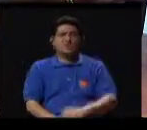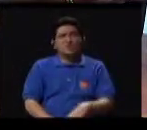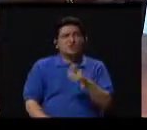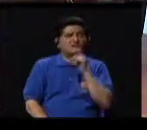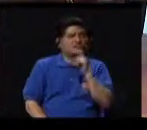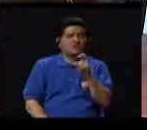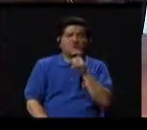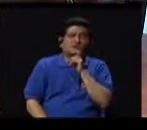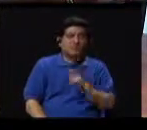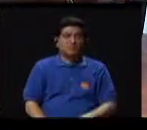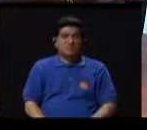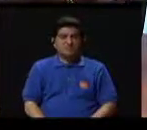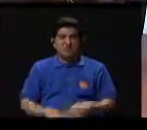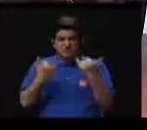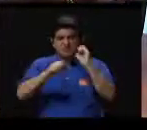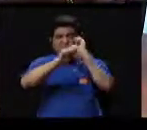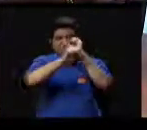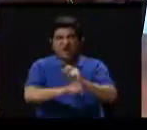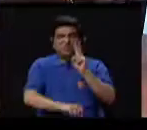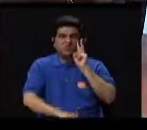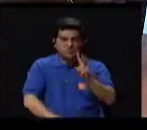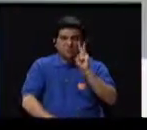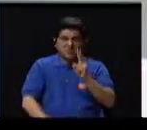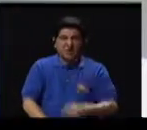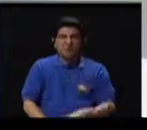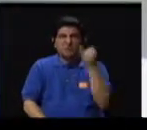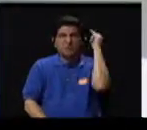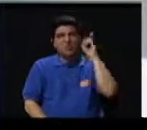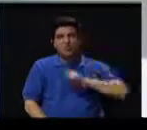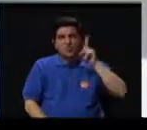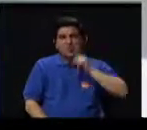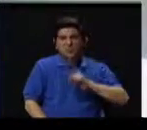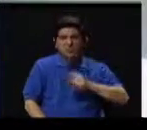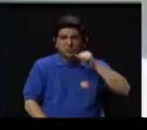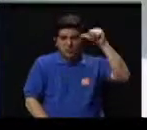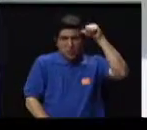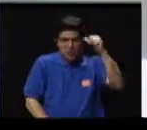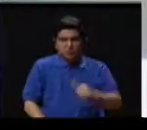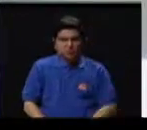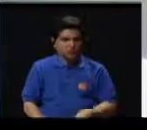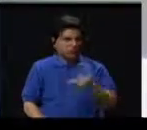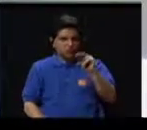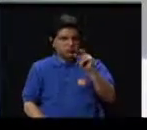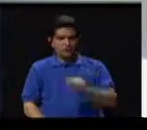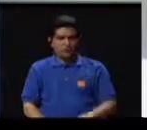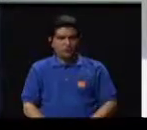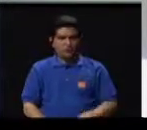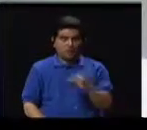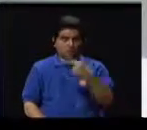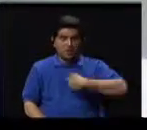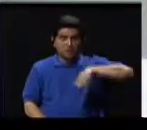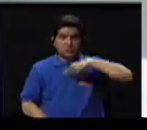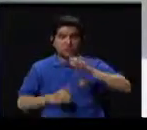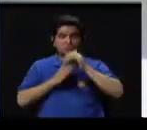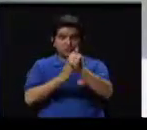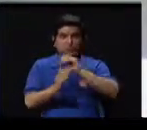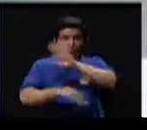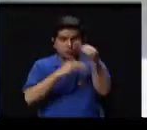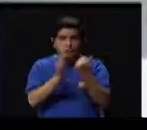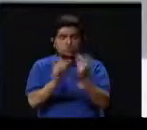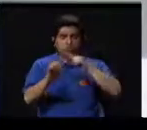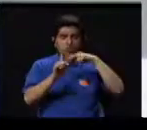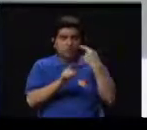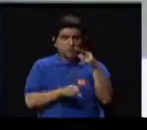que las dificultades, y que es lo que estamos acostumbrados a ver como prejuicio de los adultos. Claro. Entonces, más bien, eso fue lo que nos guió. Todo